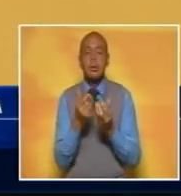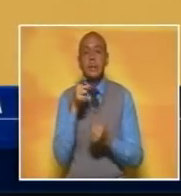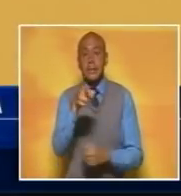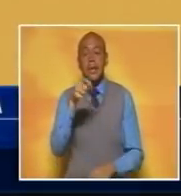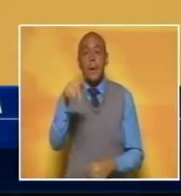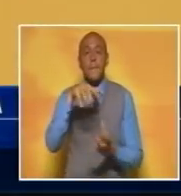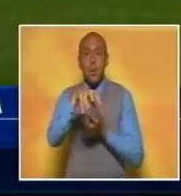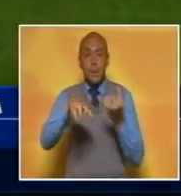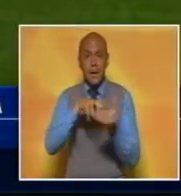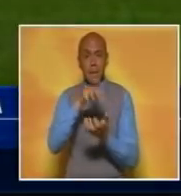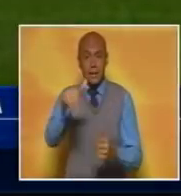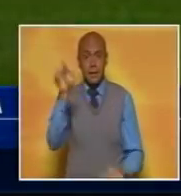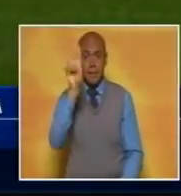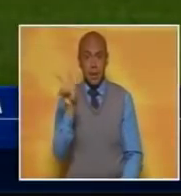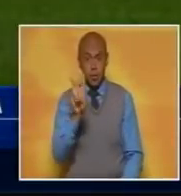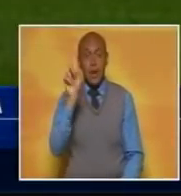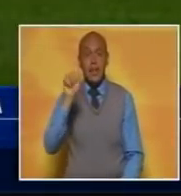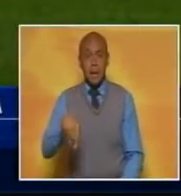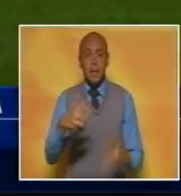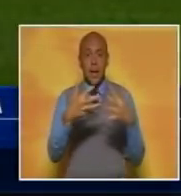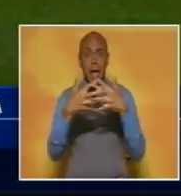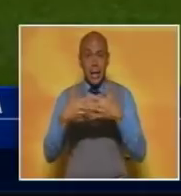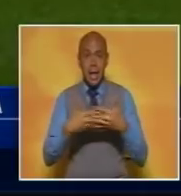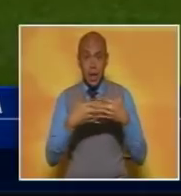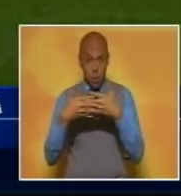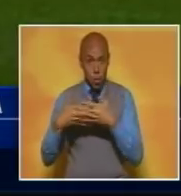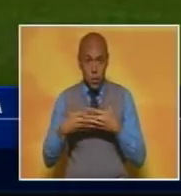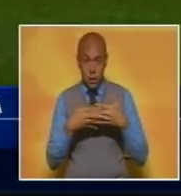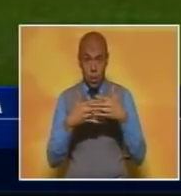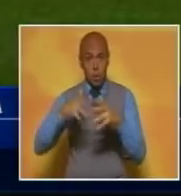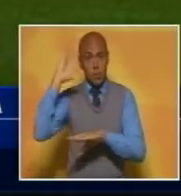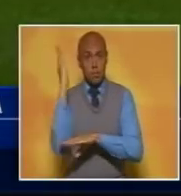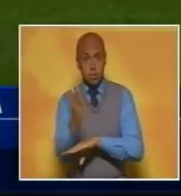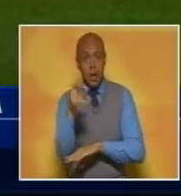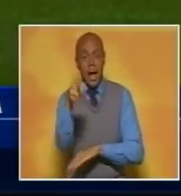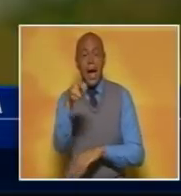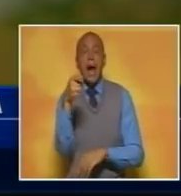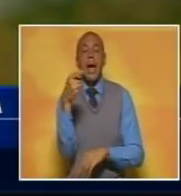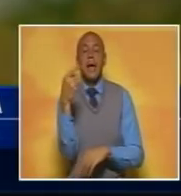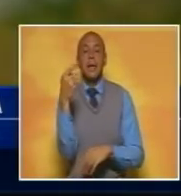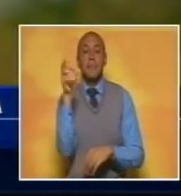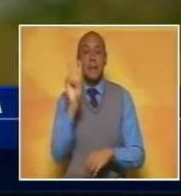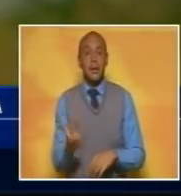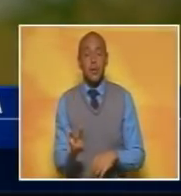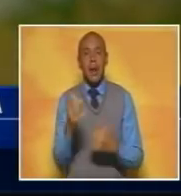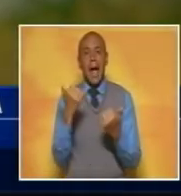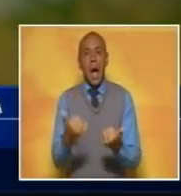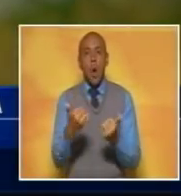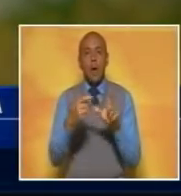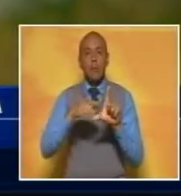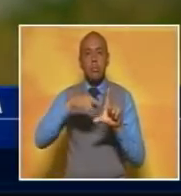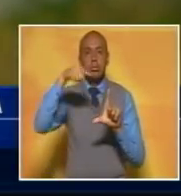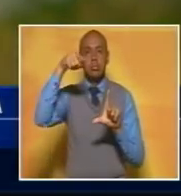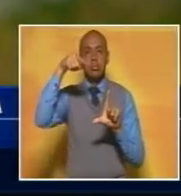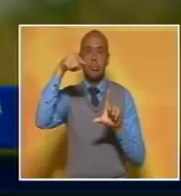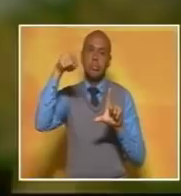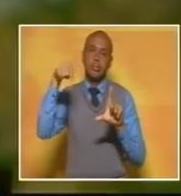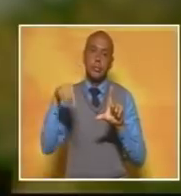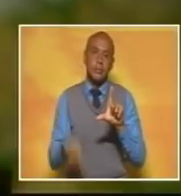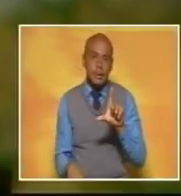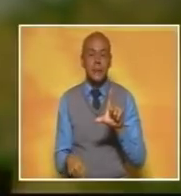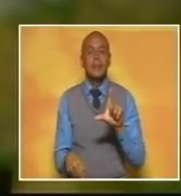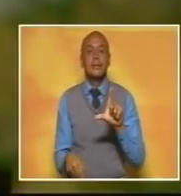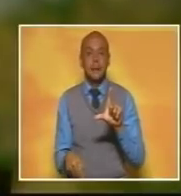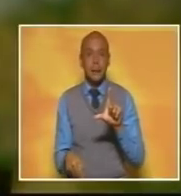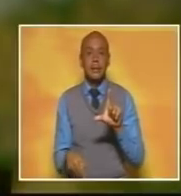país y las sanciones de Estados Unidos sobre la industria petrolera han situado el bombeo en su nivel más bajo en las últimas